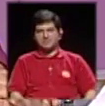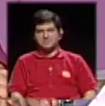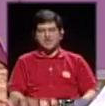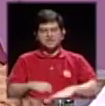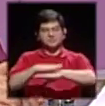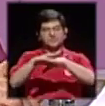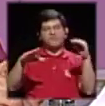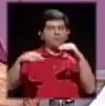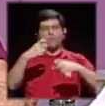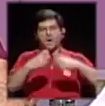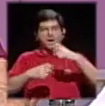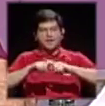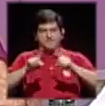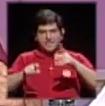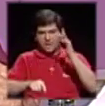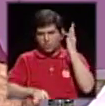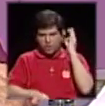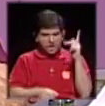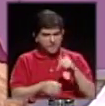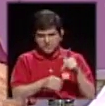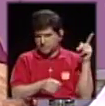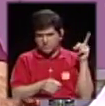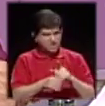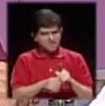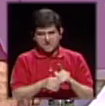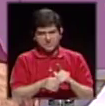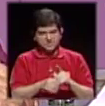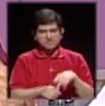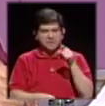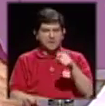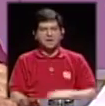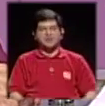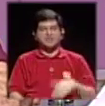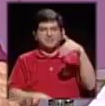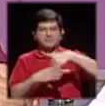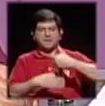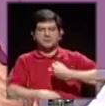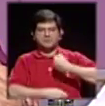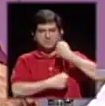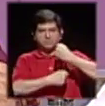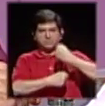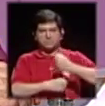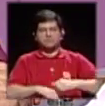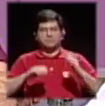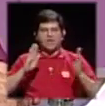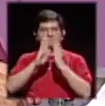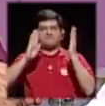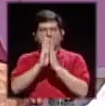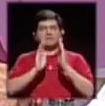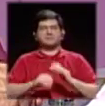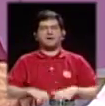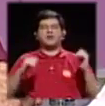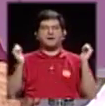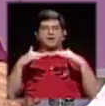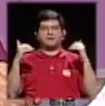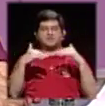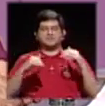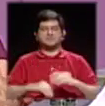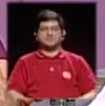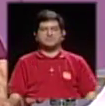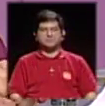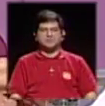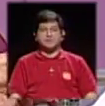fuera del conflicto, para que las mujeres no participen en las Fuerzas Armadas de Resistencia, ¿no? Pero